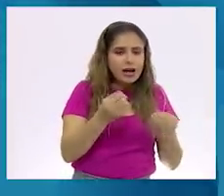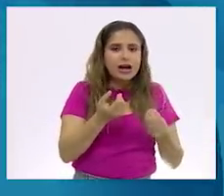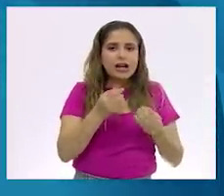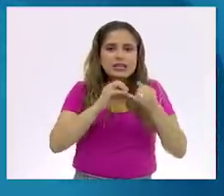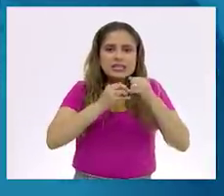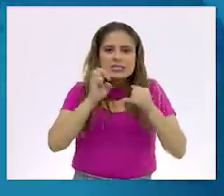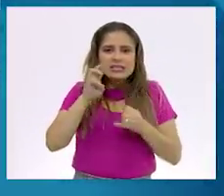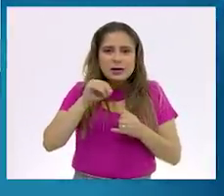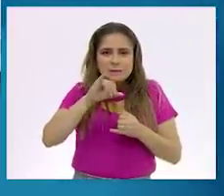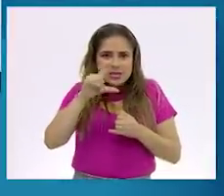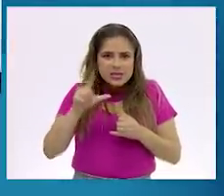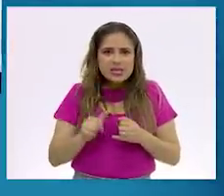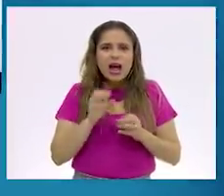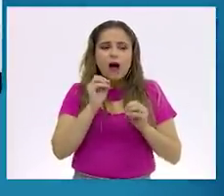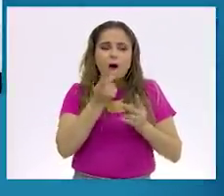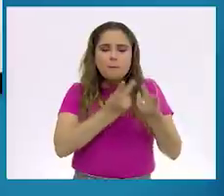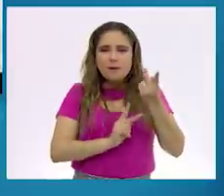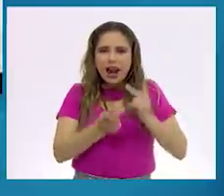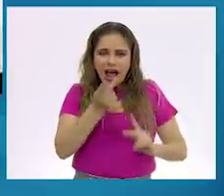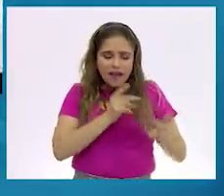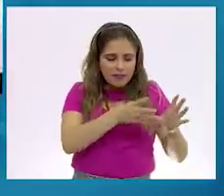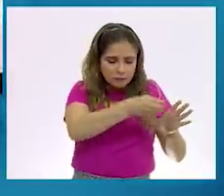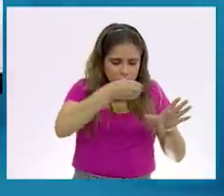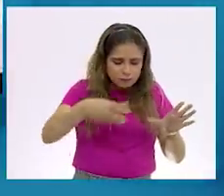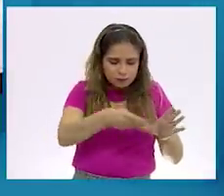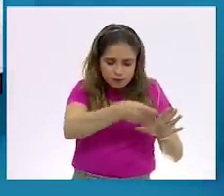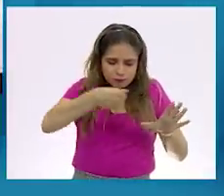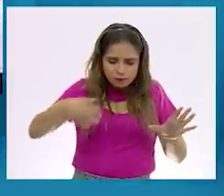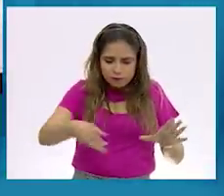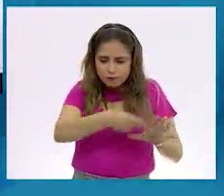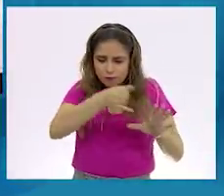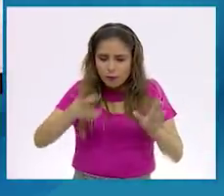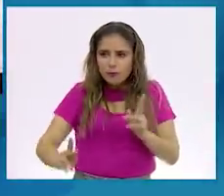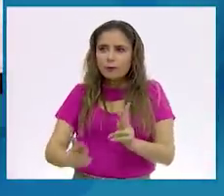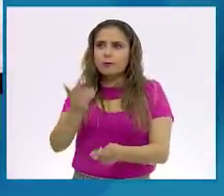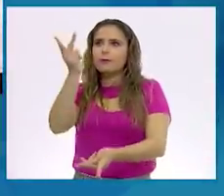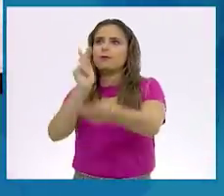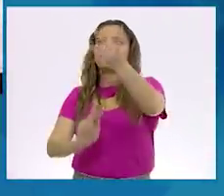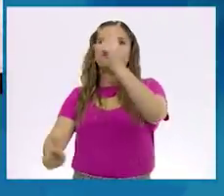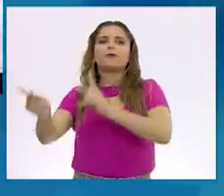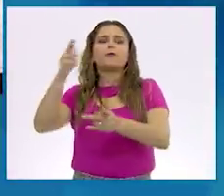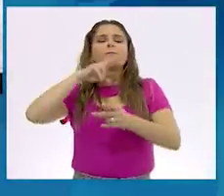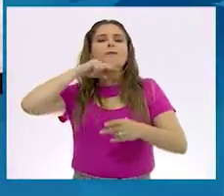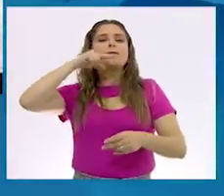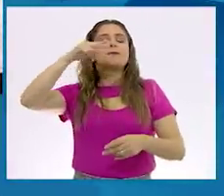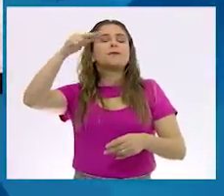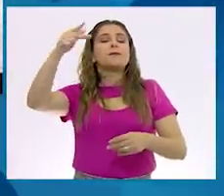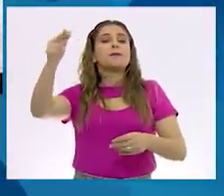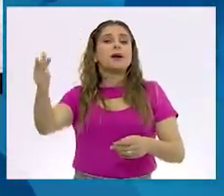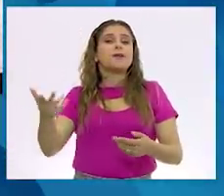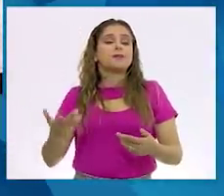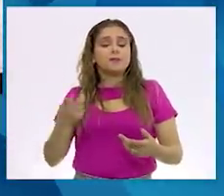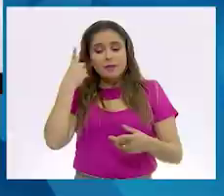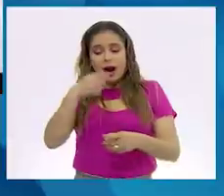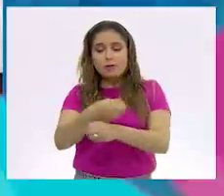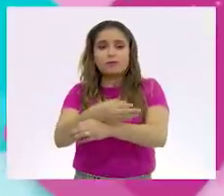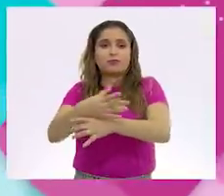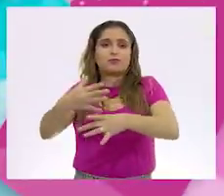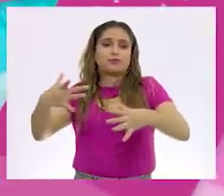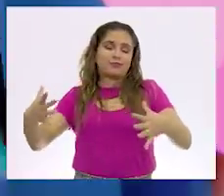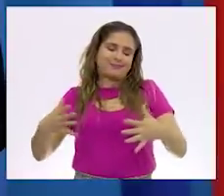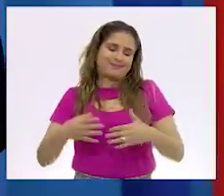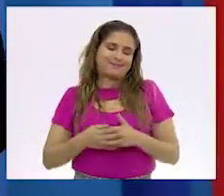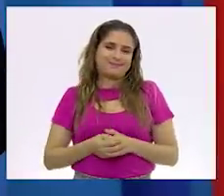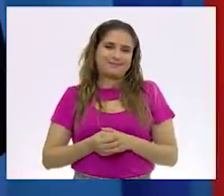semillas o las plantas completas con mejores características y también experimentar con las formas de reproducción